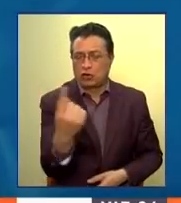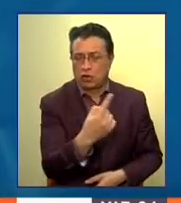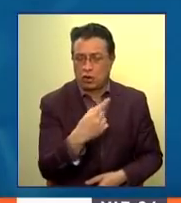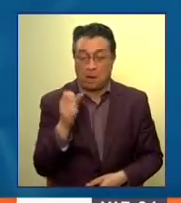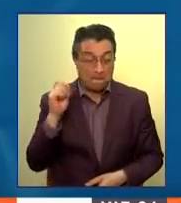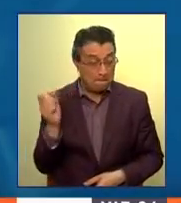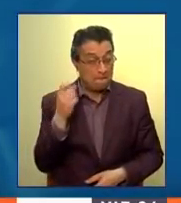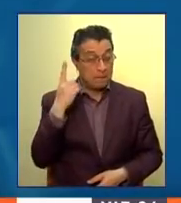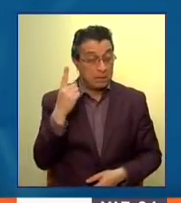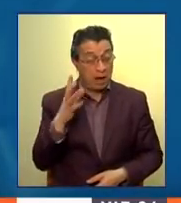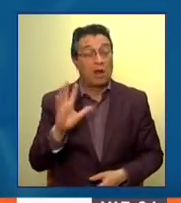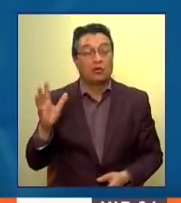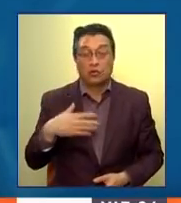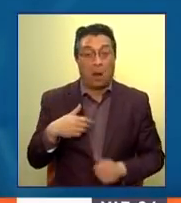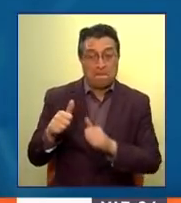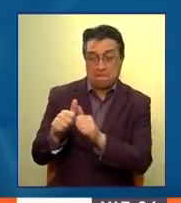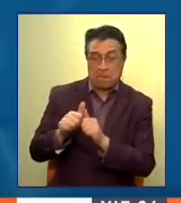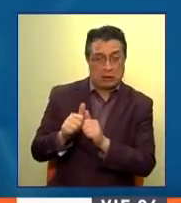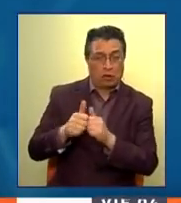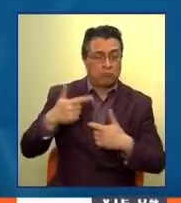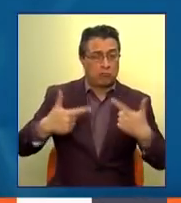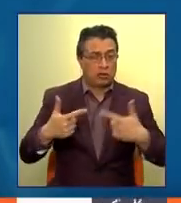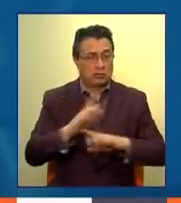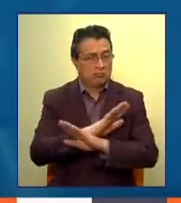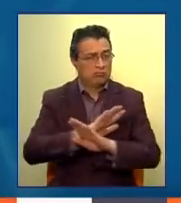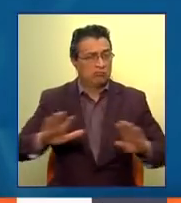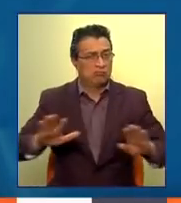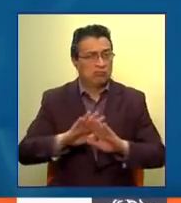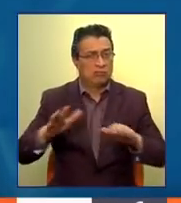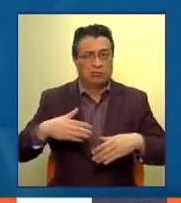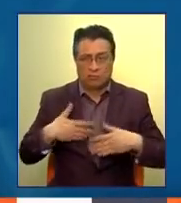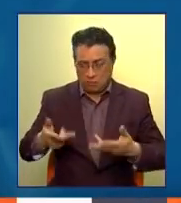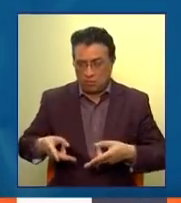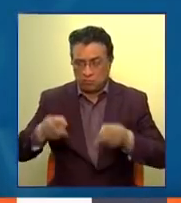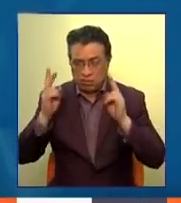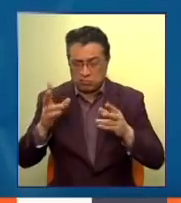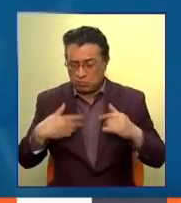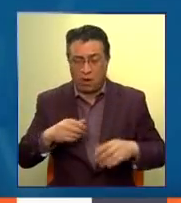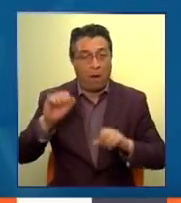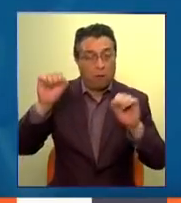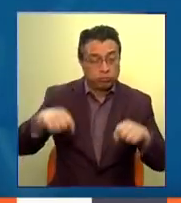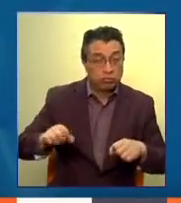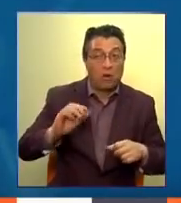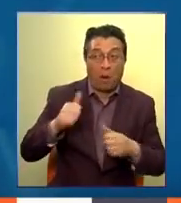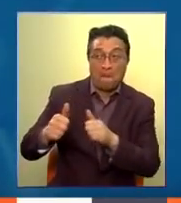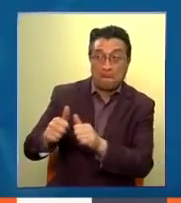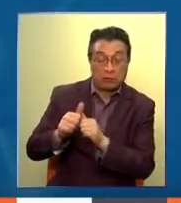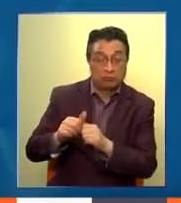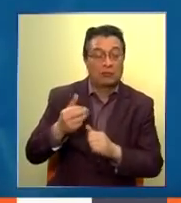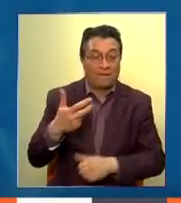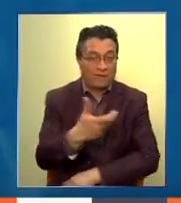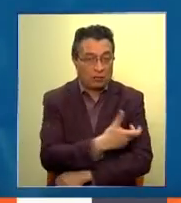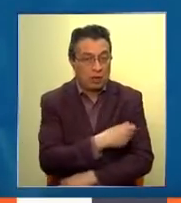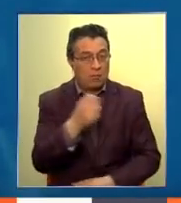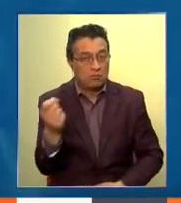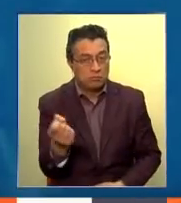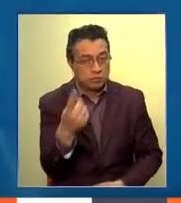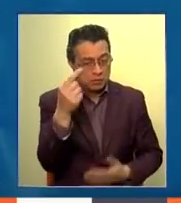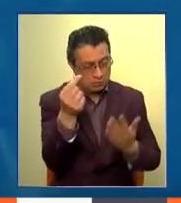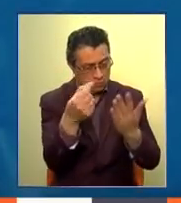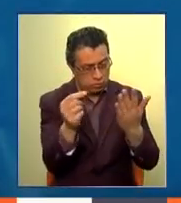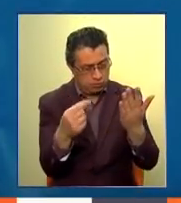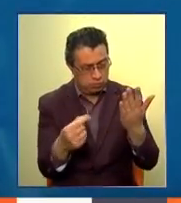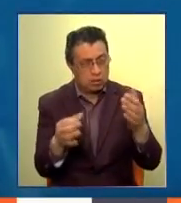no tenemos ninguna presión política. Nunca presentaremos para autorización o aprobación alguna vacuna antes de considerar que es